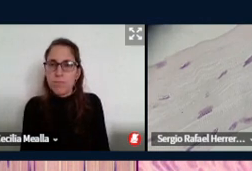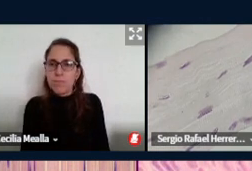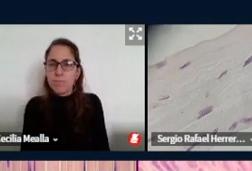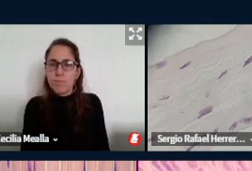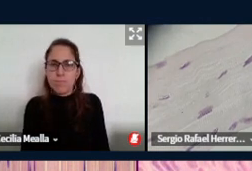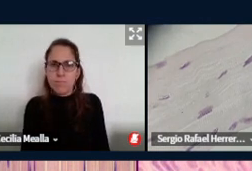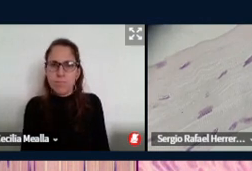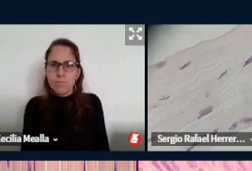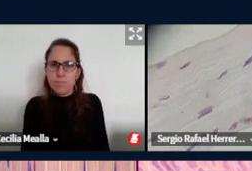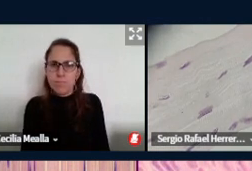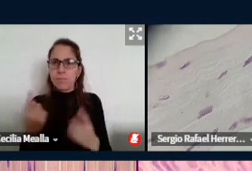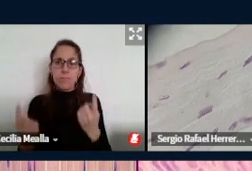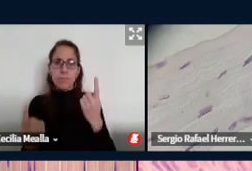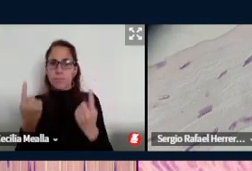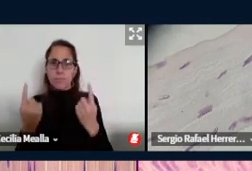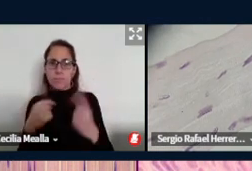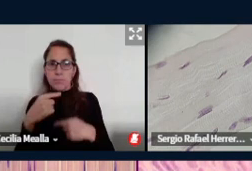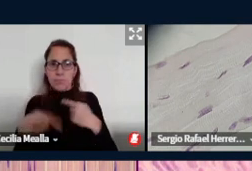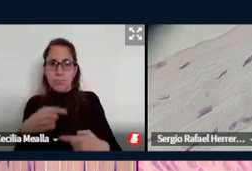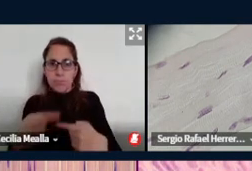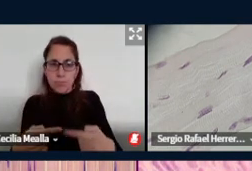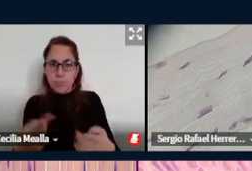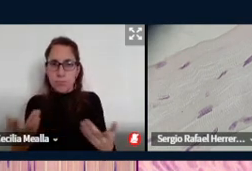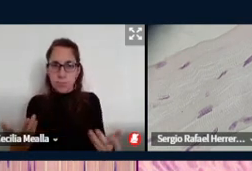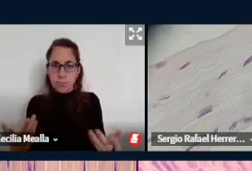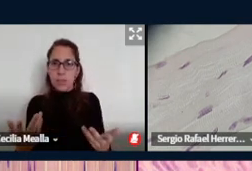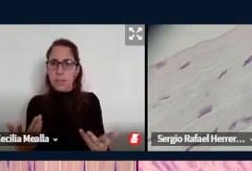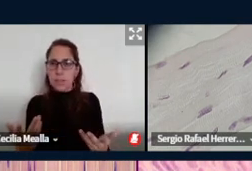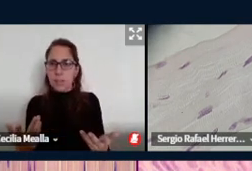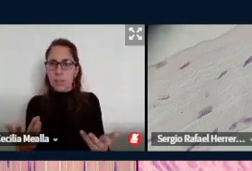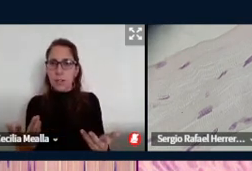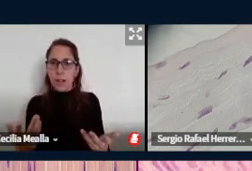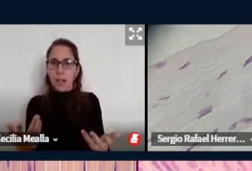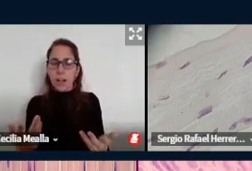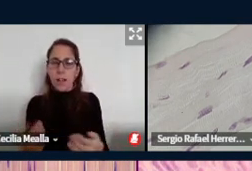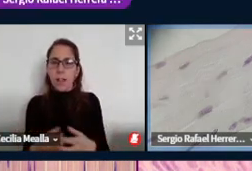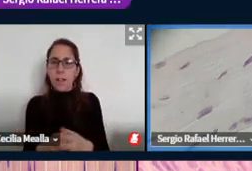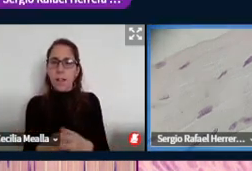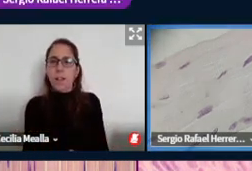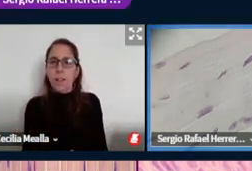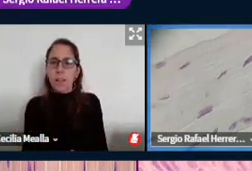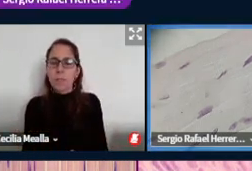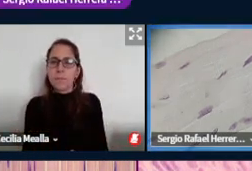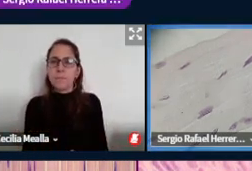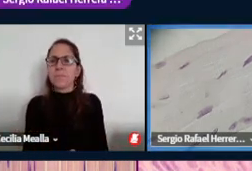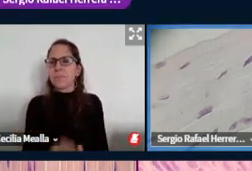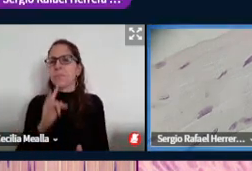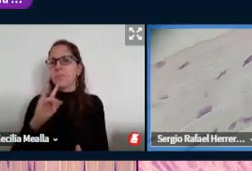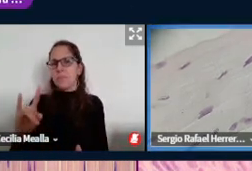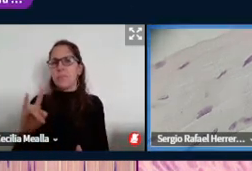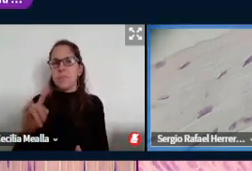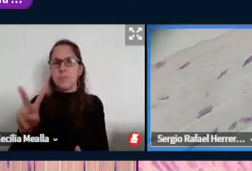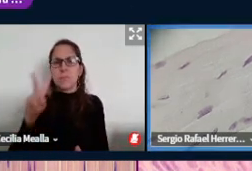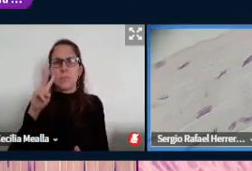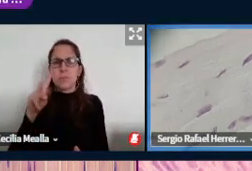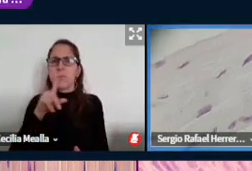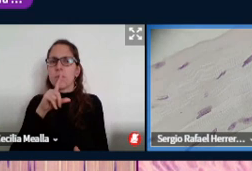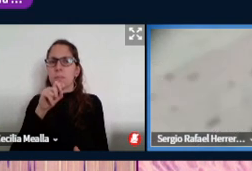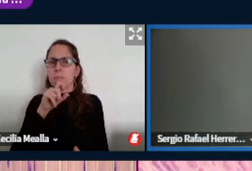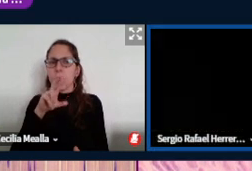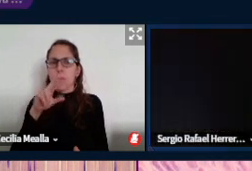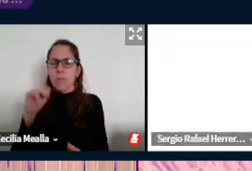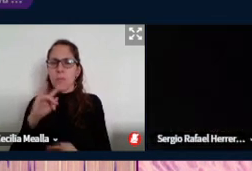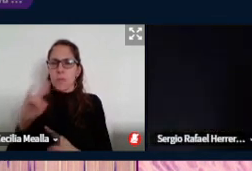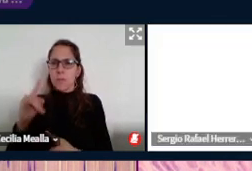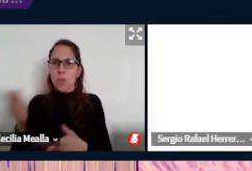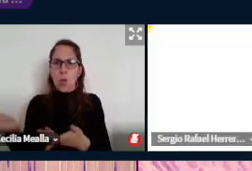No sé, Rafa, ¿querés continuar vos con esta? Yo comparto y voy mostrando, pero... No, compartí vos mejor, así haces